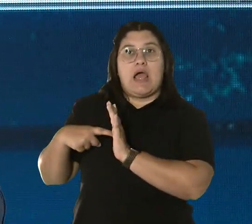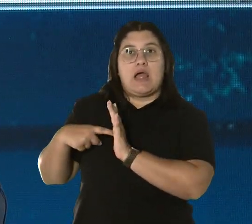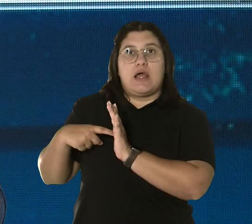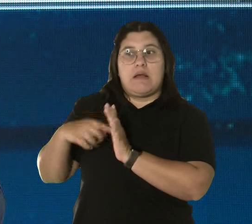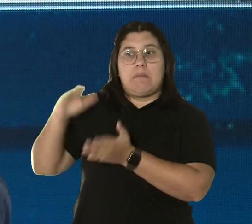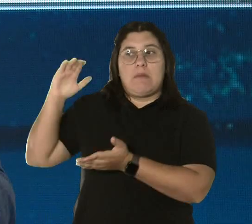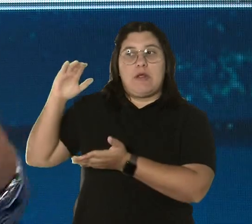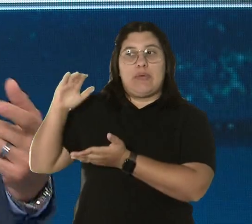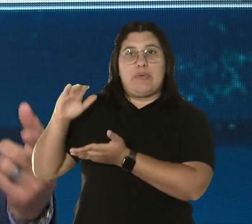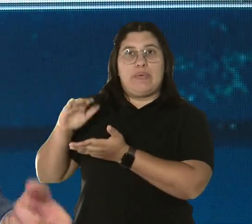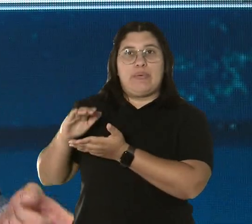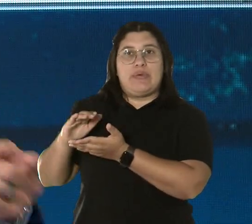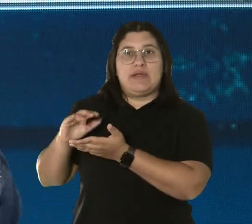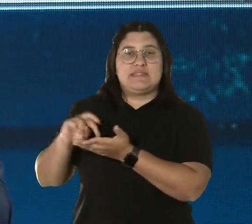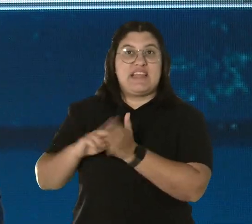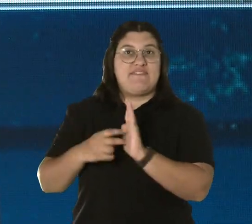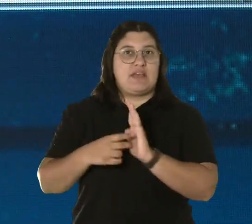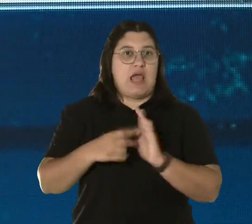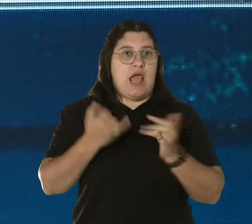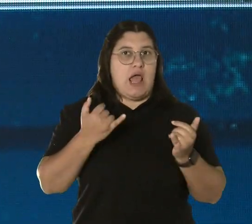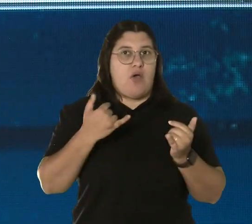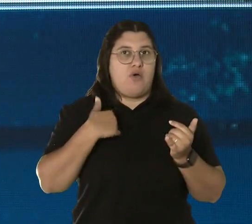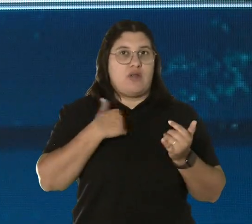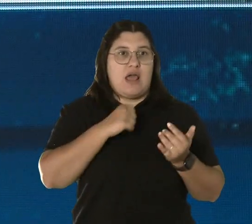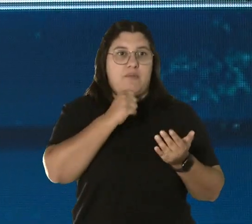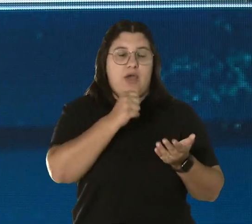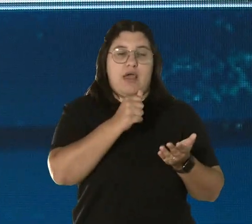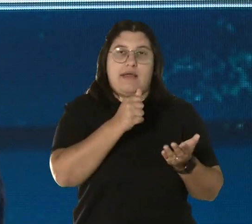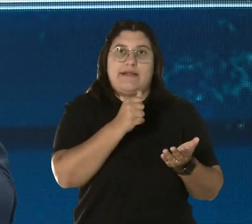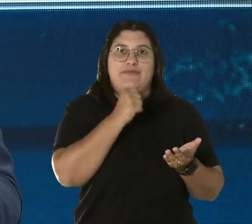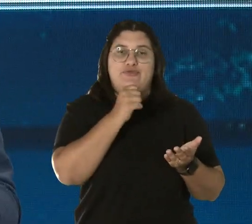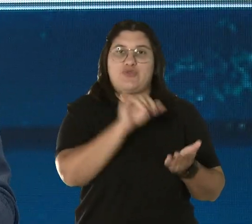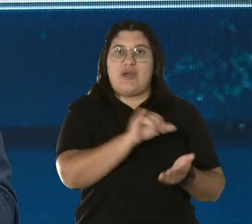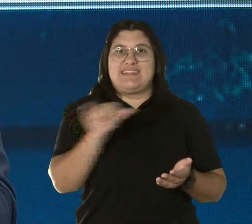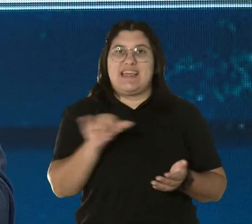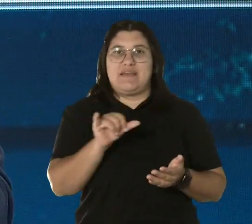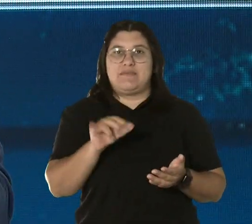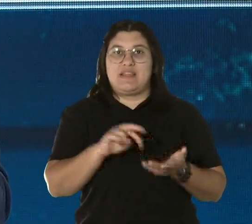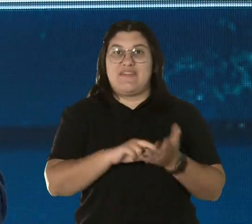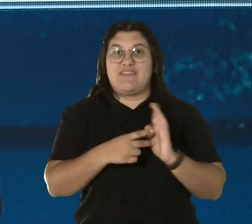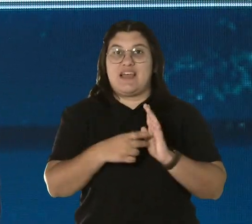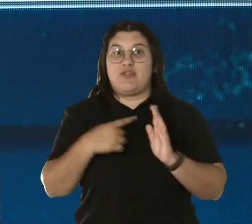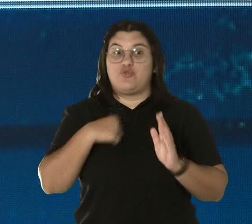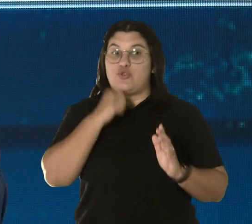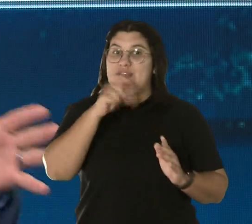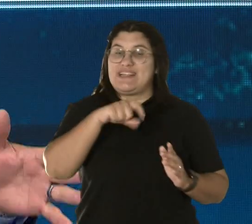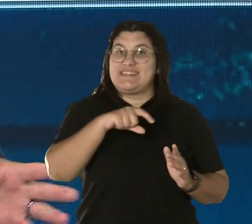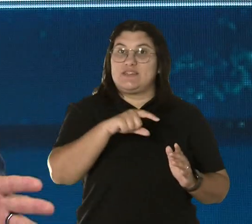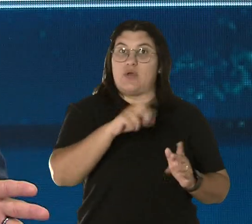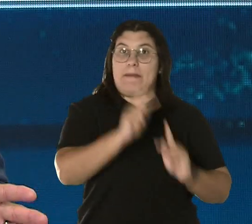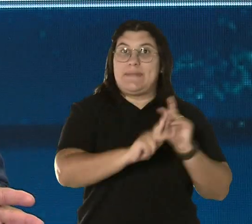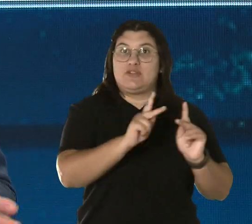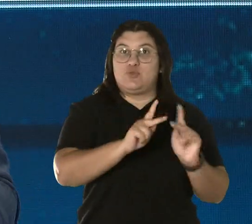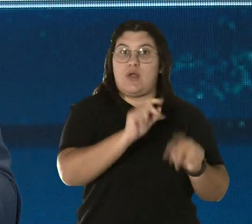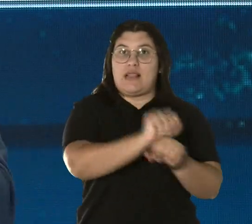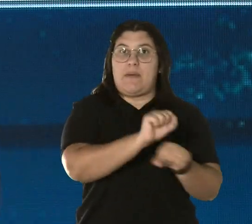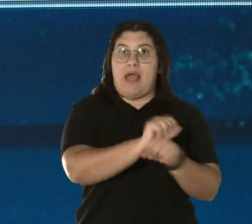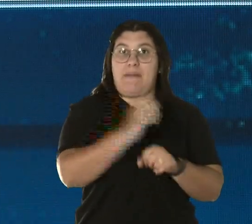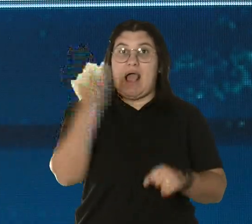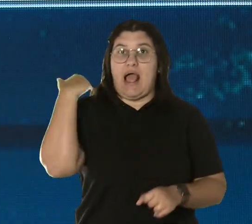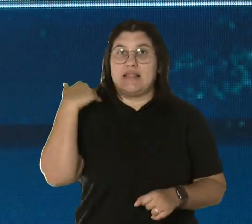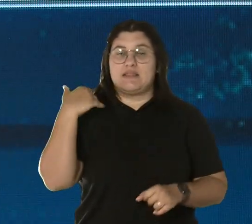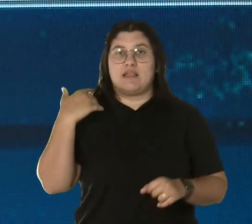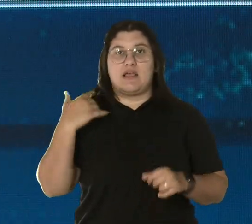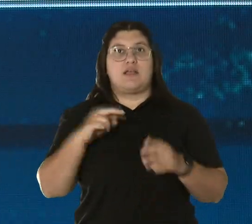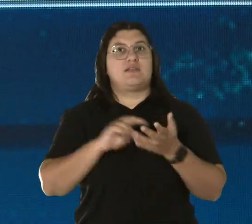tenía antes. No es que se están insertando a trabajar, es que como no tengo la demanda ya no estoy necesitando la cantidad de gente que necesitaba antes. Y